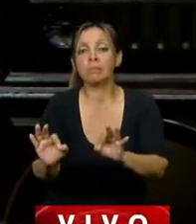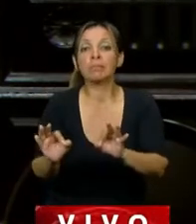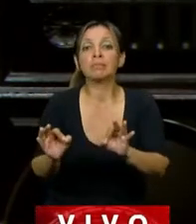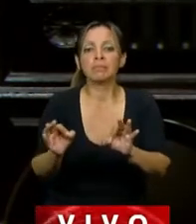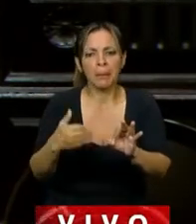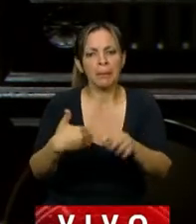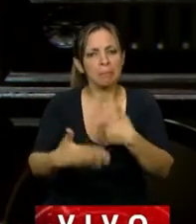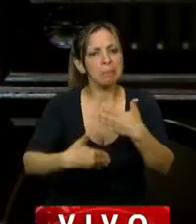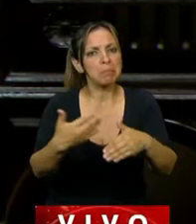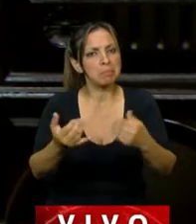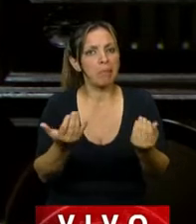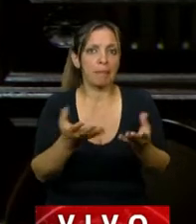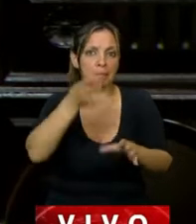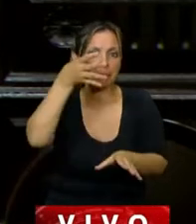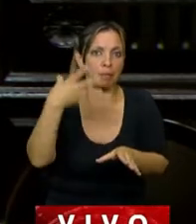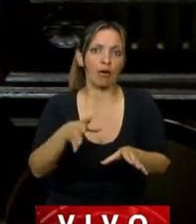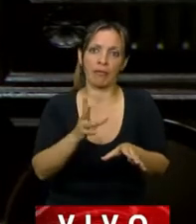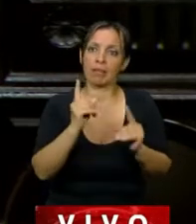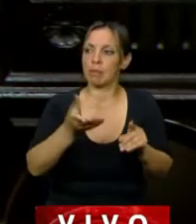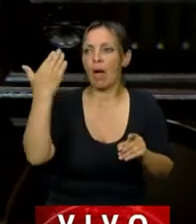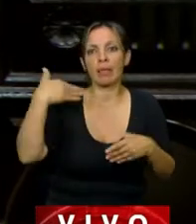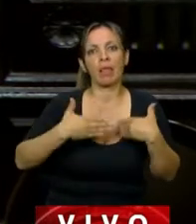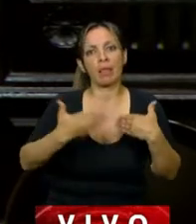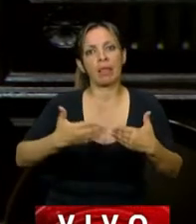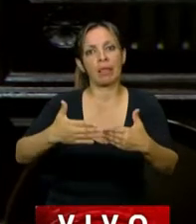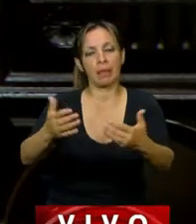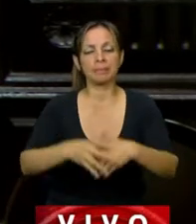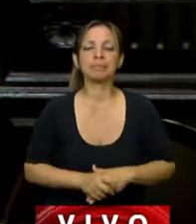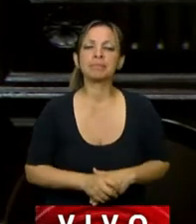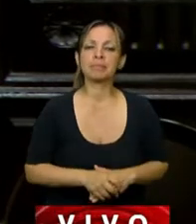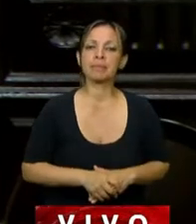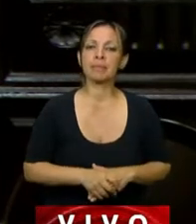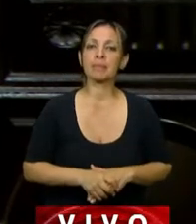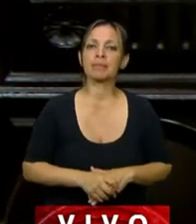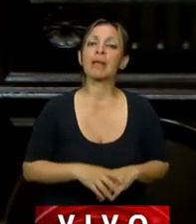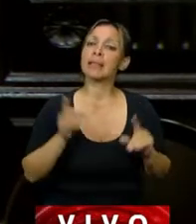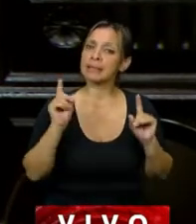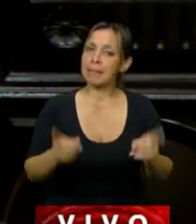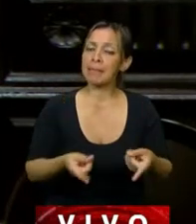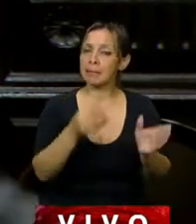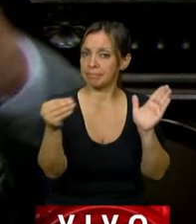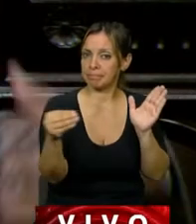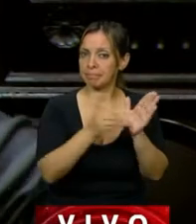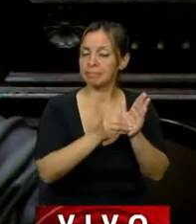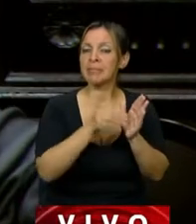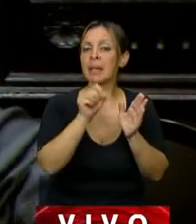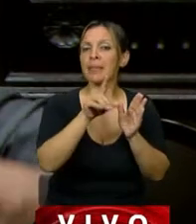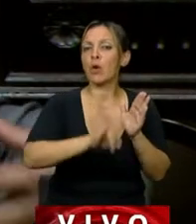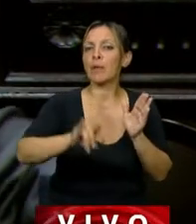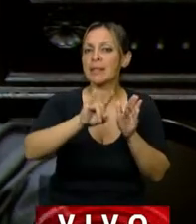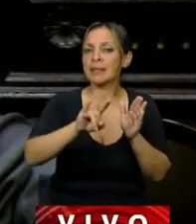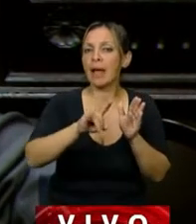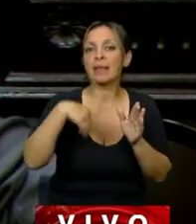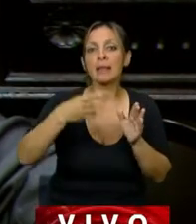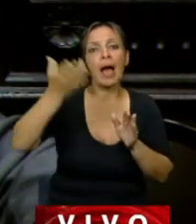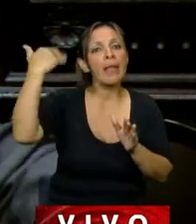la infraestructura tantas veces postergada. La recomposición del presupuesto de la universidad, que había disminuido, siempre